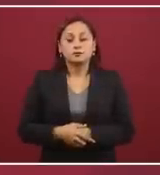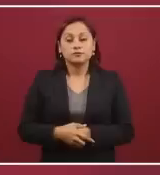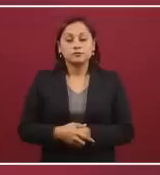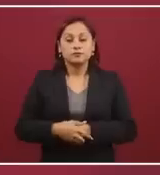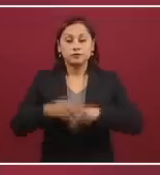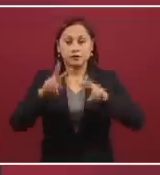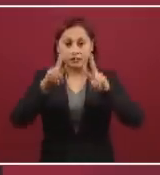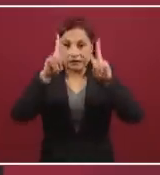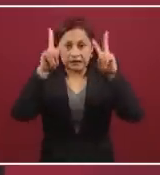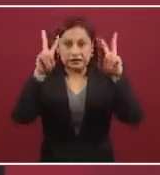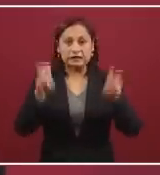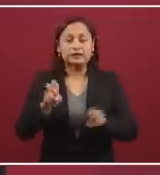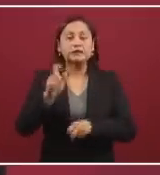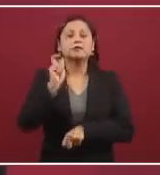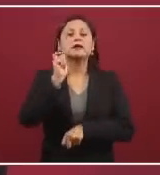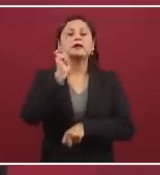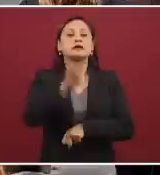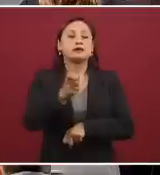consecuentes